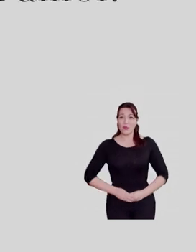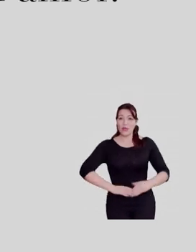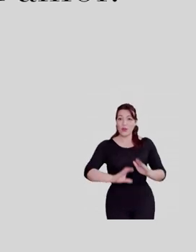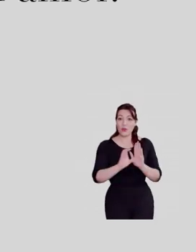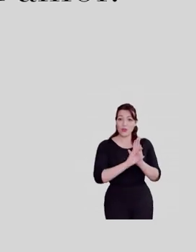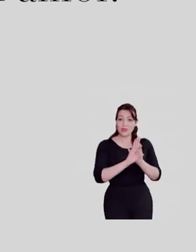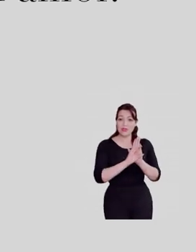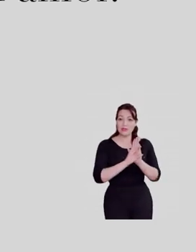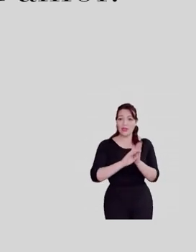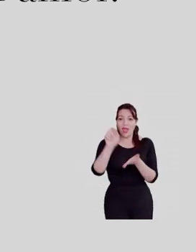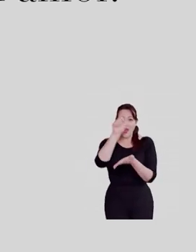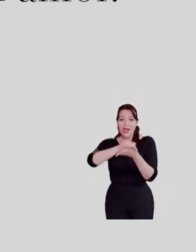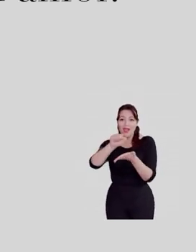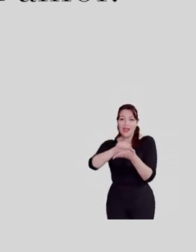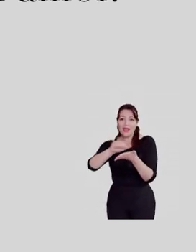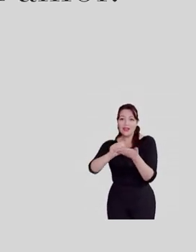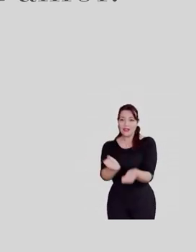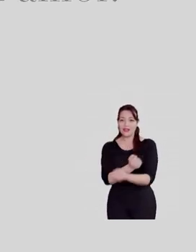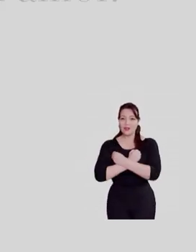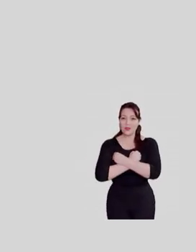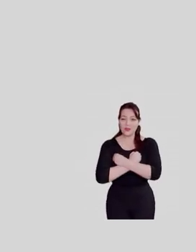Por una constitución escrita con amor.